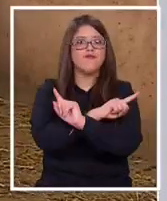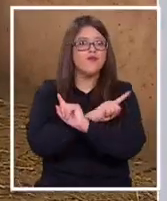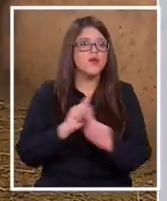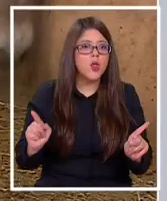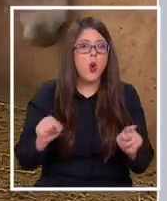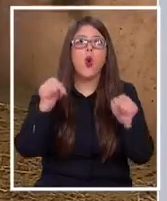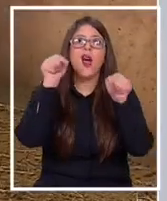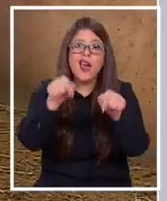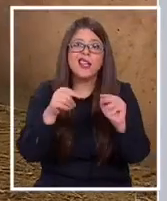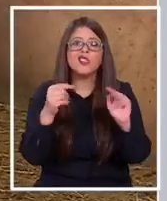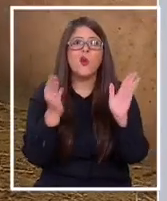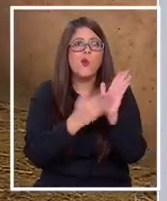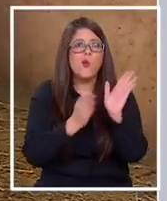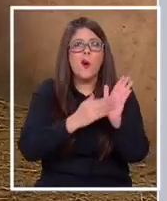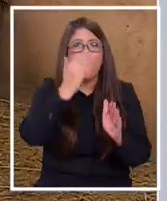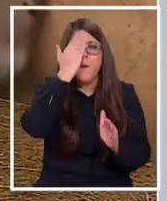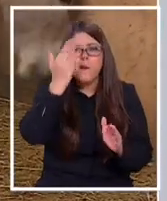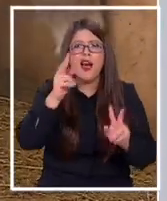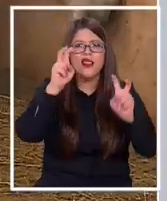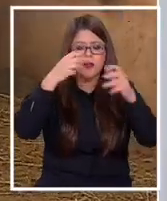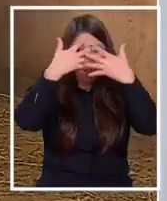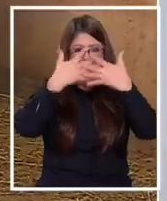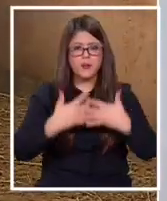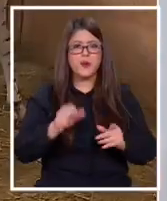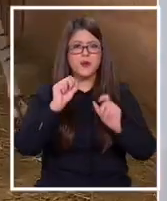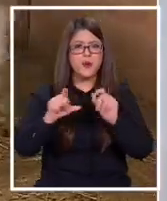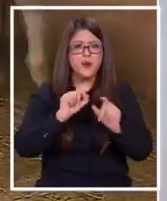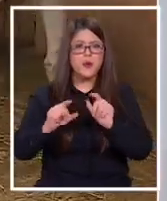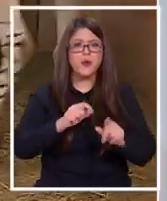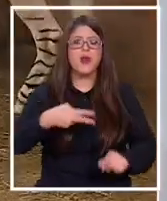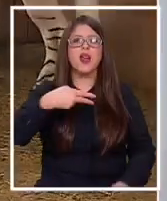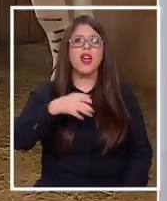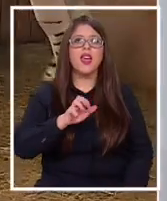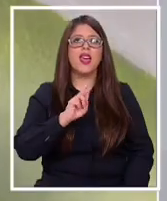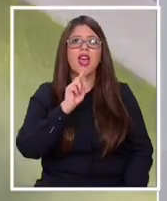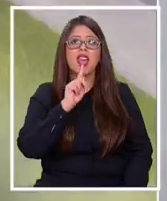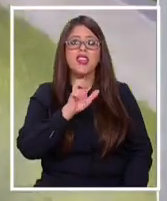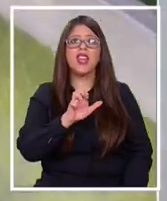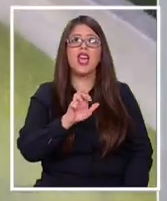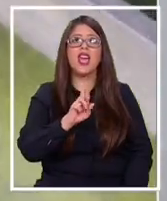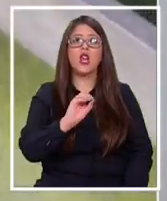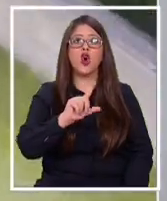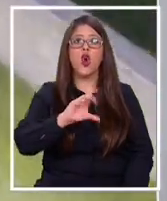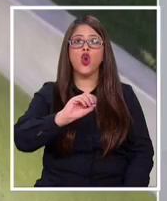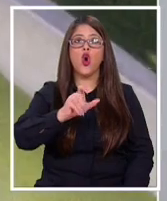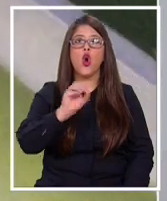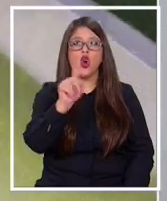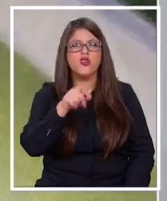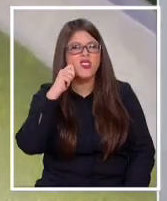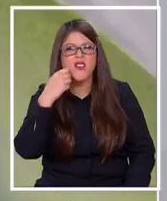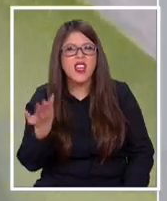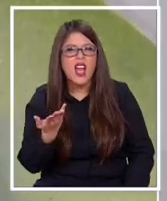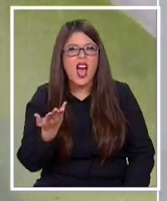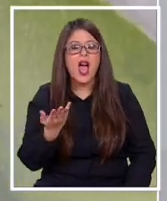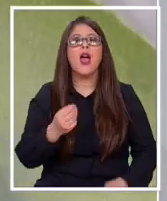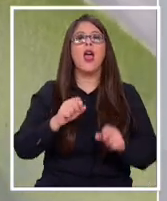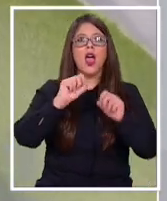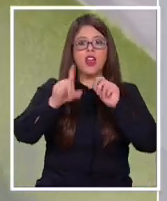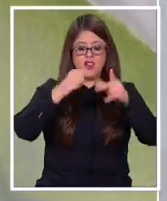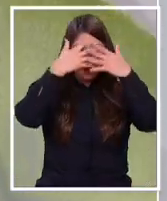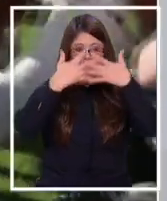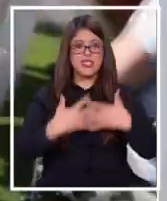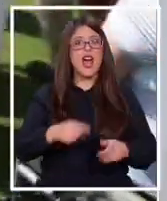mal antecedente para los anticuerpos heterólogos, o sea, los anticuerpos de otras especies. Porque en el fondo, si no funcionaron los